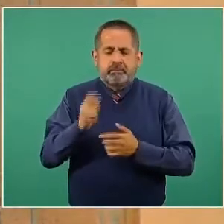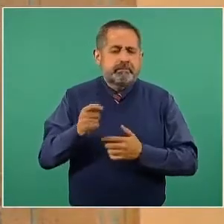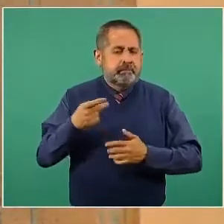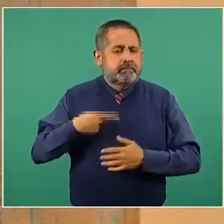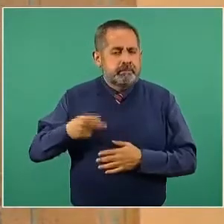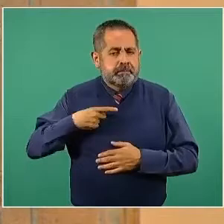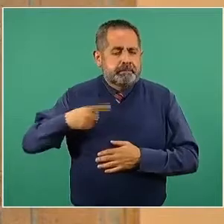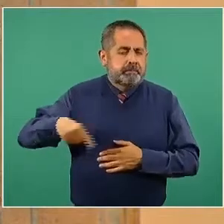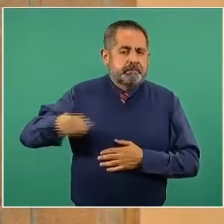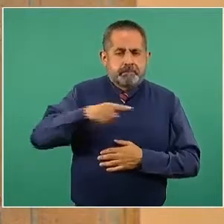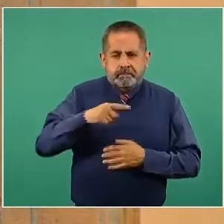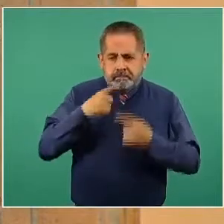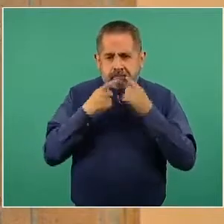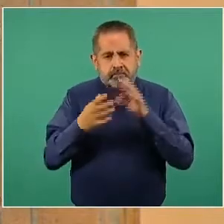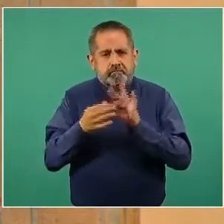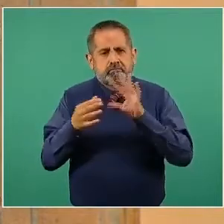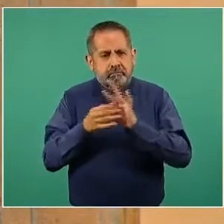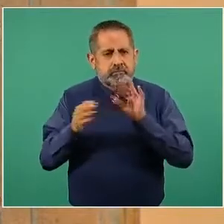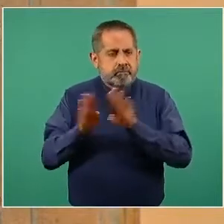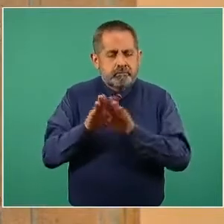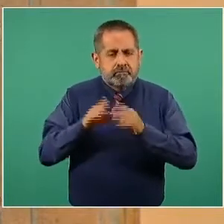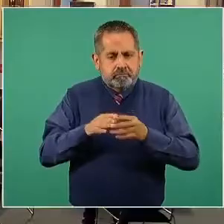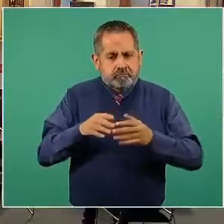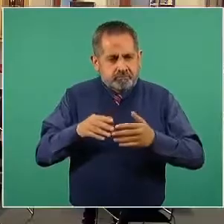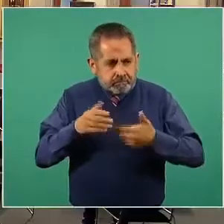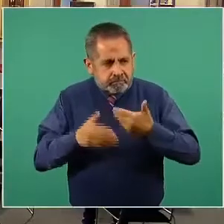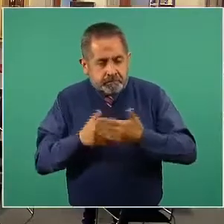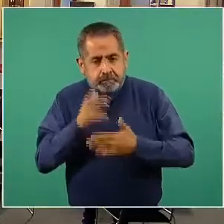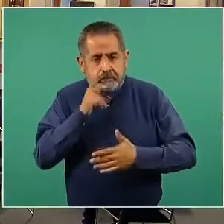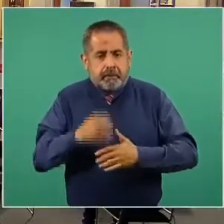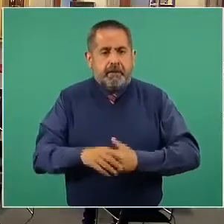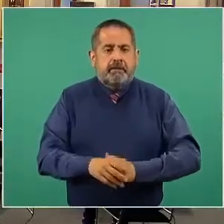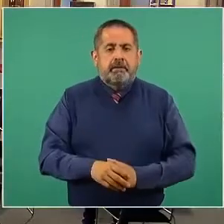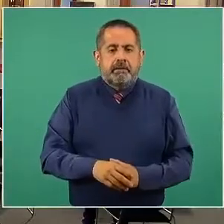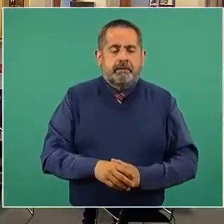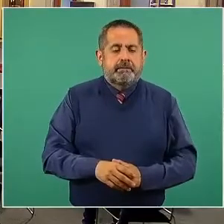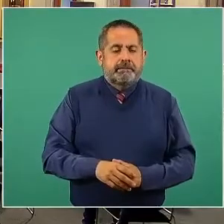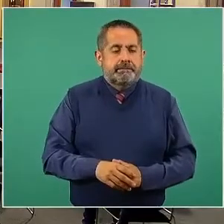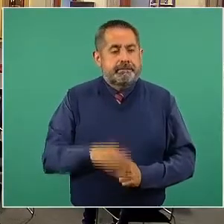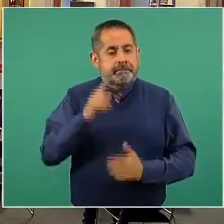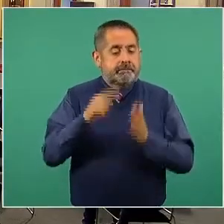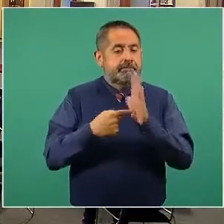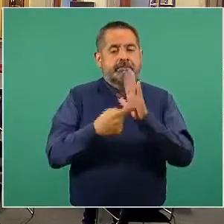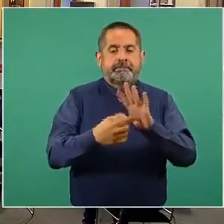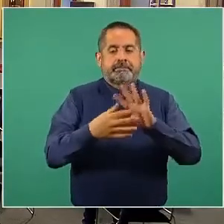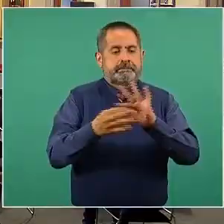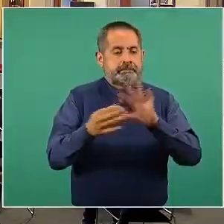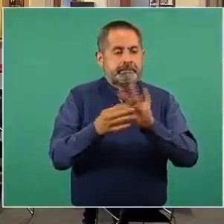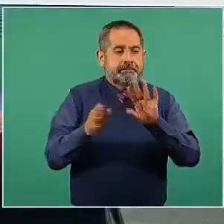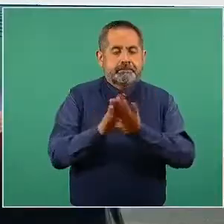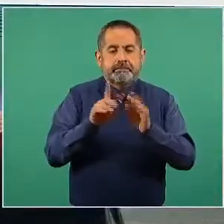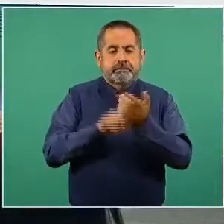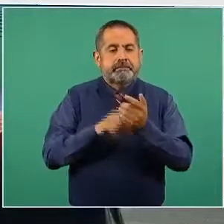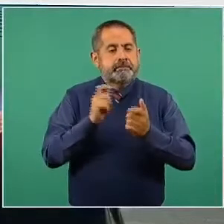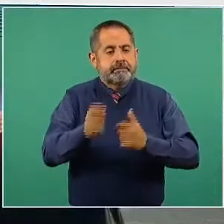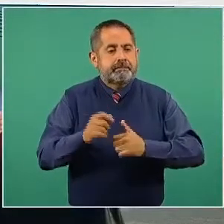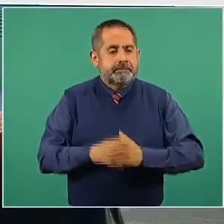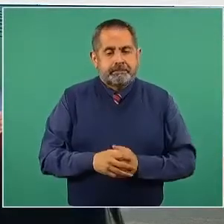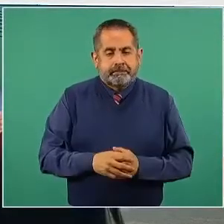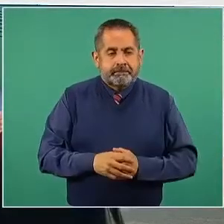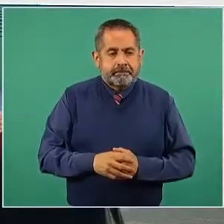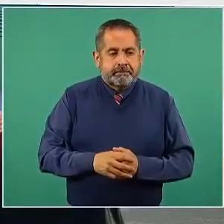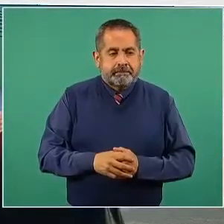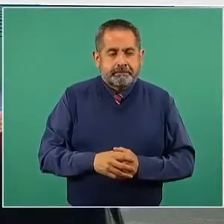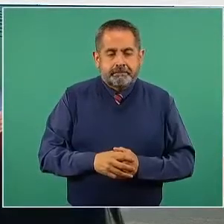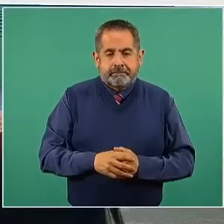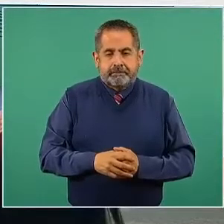fabricante ha demostrado a través de sus ensayos. Y es importante referir un dato que se estará también actualizando, que este